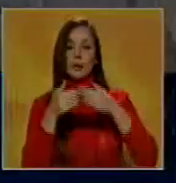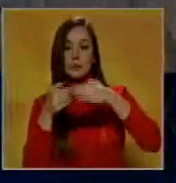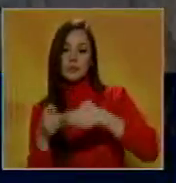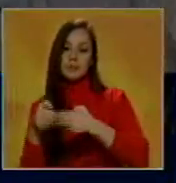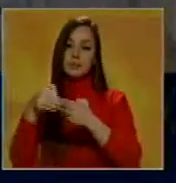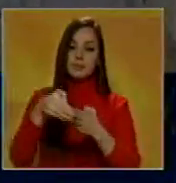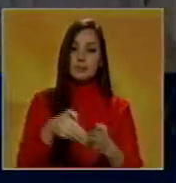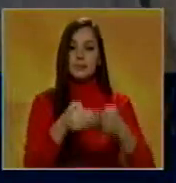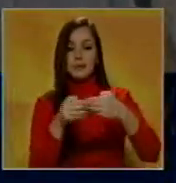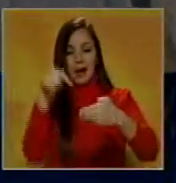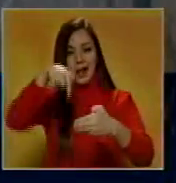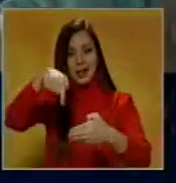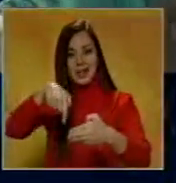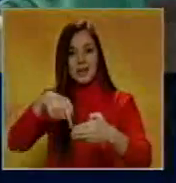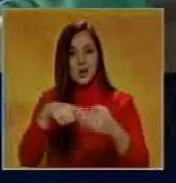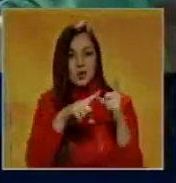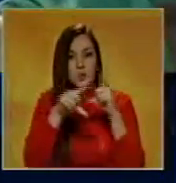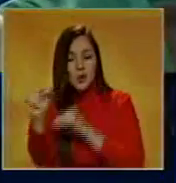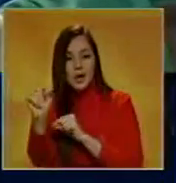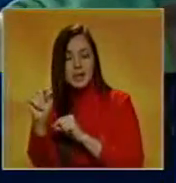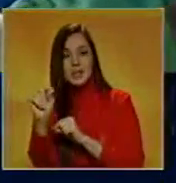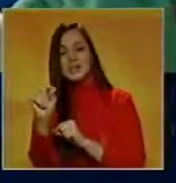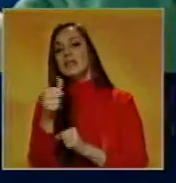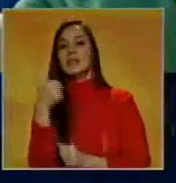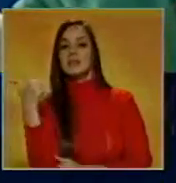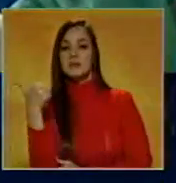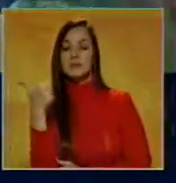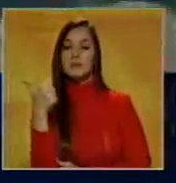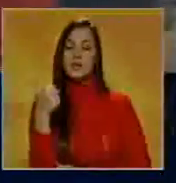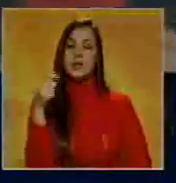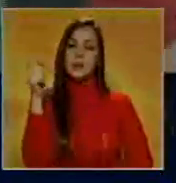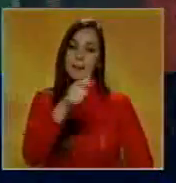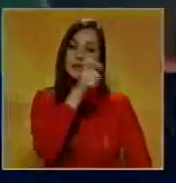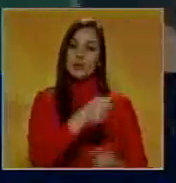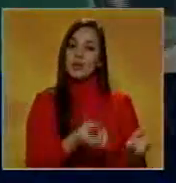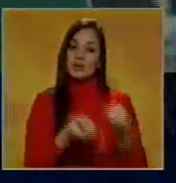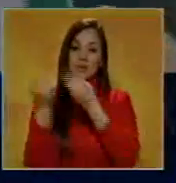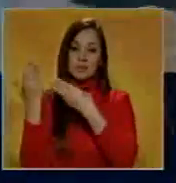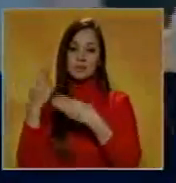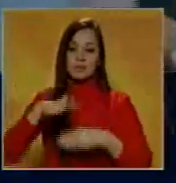europeo los migrantes fueron trasladados al puerto de cavilar en sardeña